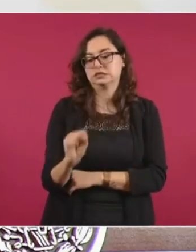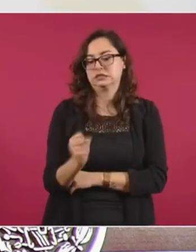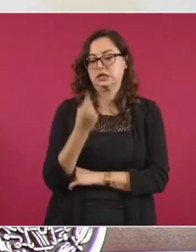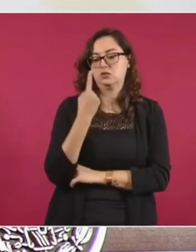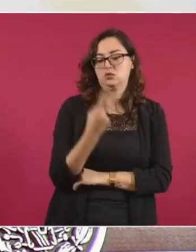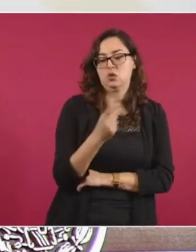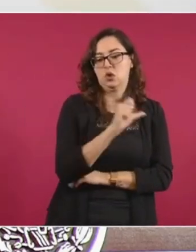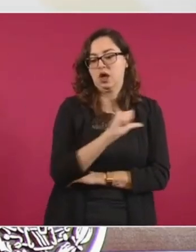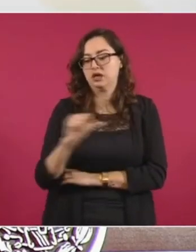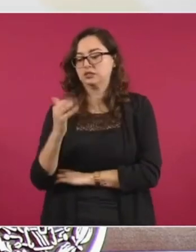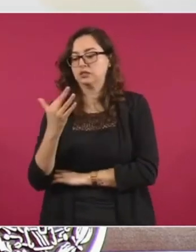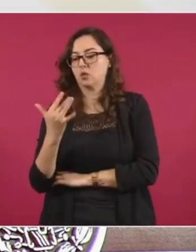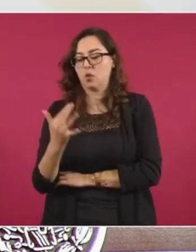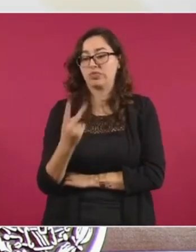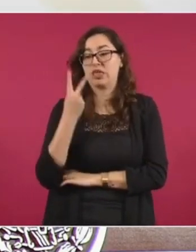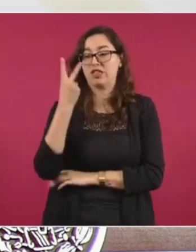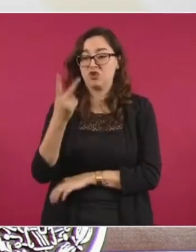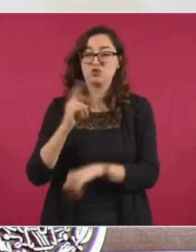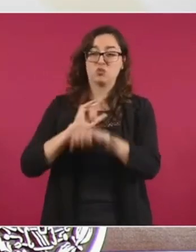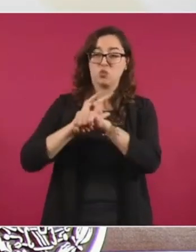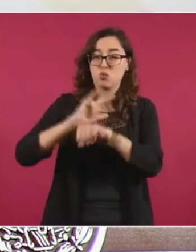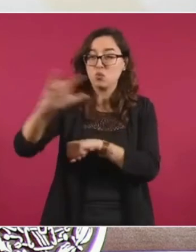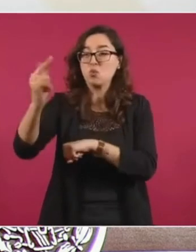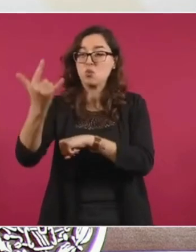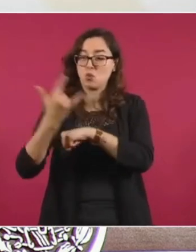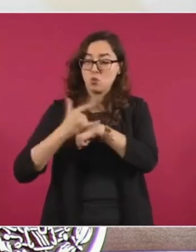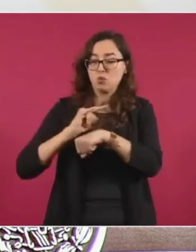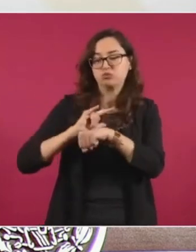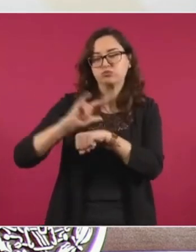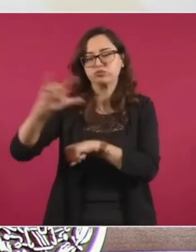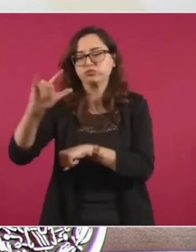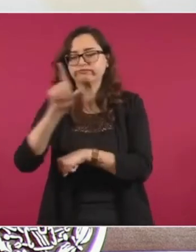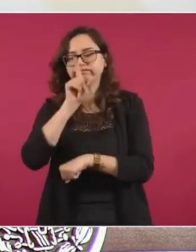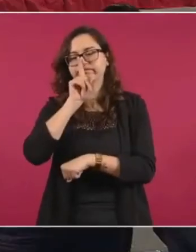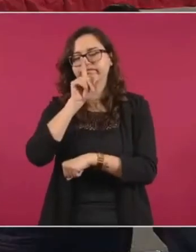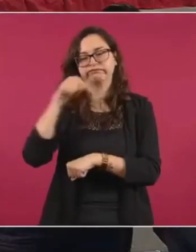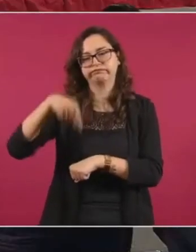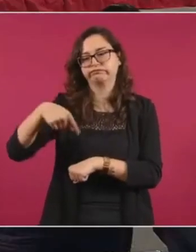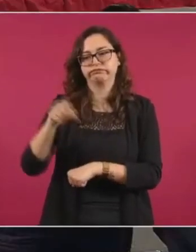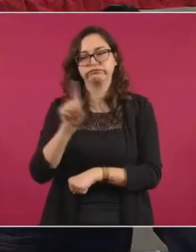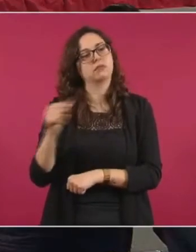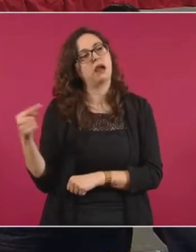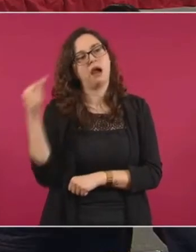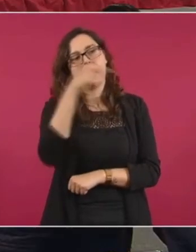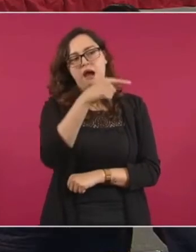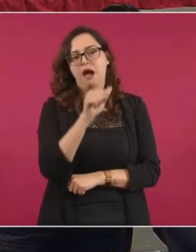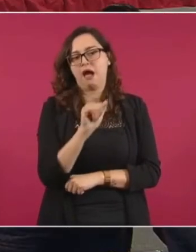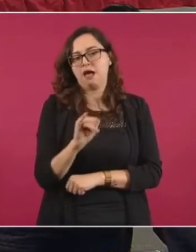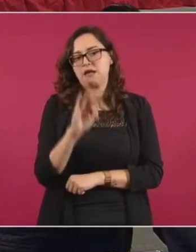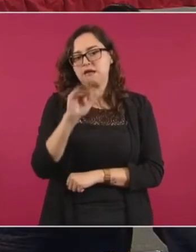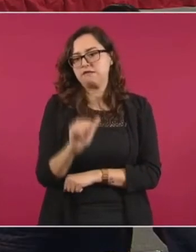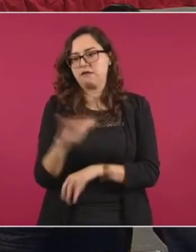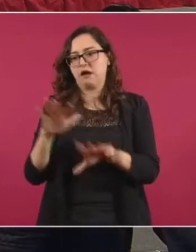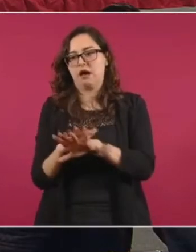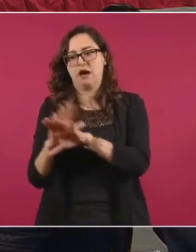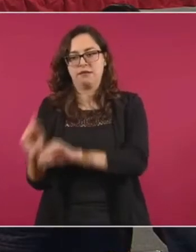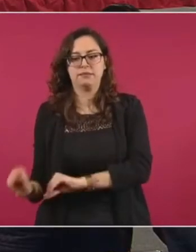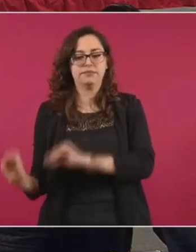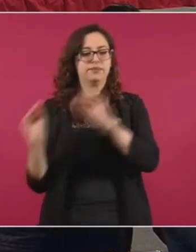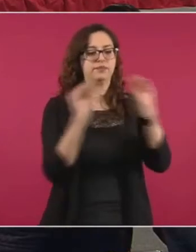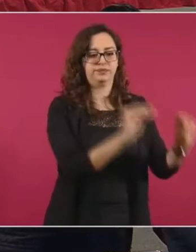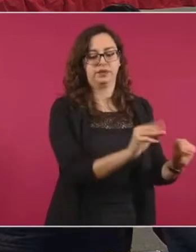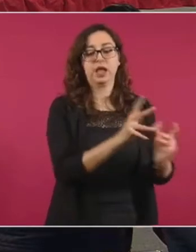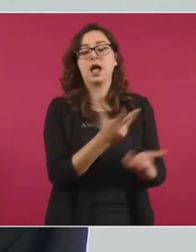a 52 operaciones con AIFA. Esto es, con el acompañamiento de la Asociación